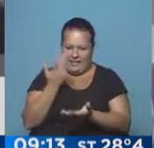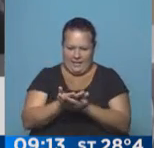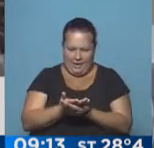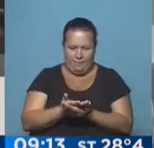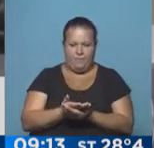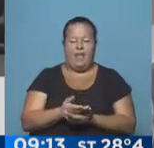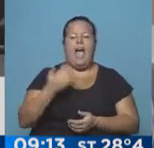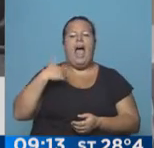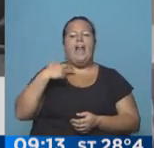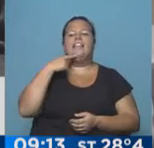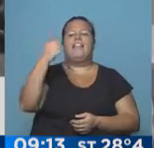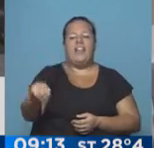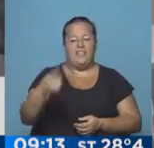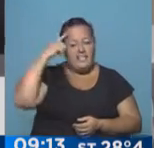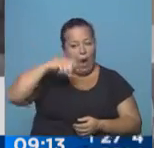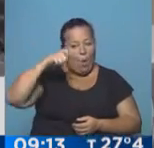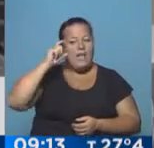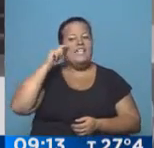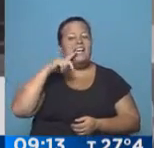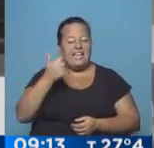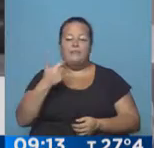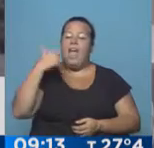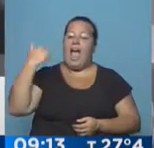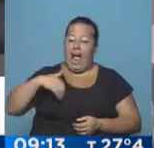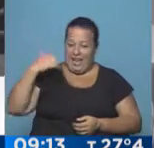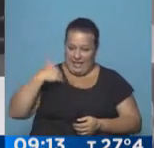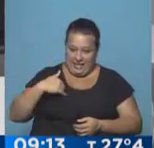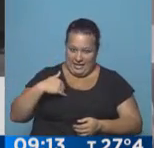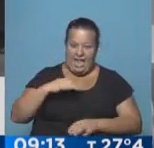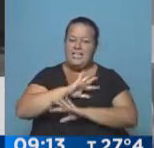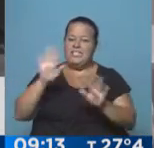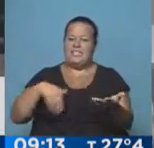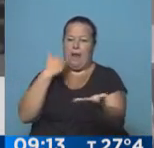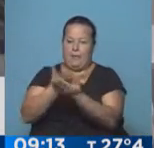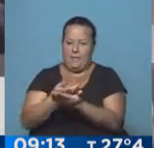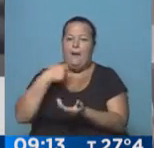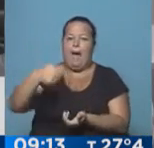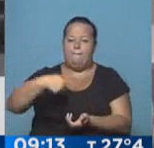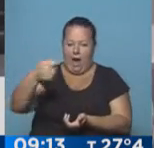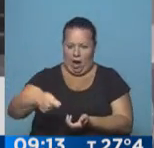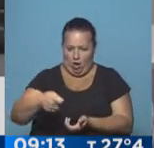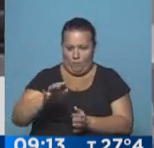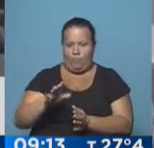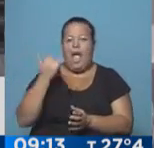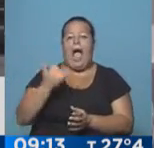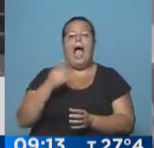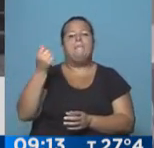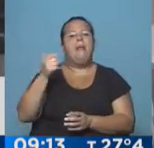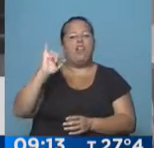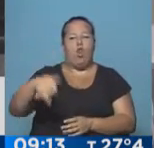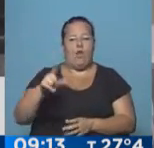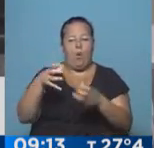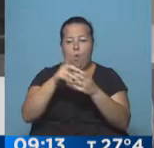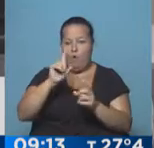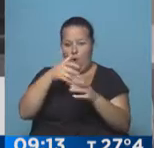lo que le dice a griesa es que argentina ya hizo la presentación de pago que hay fondos que no la aceptaron